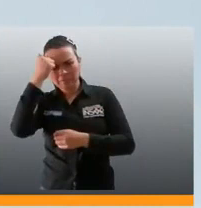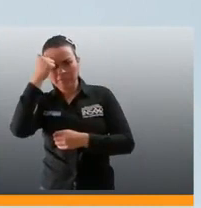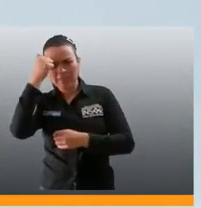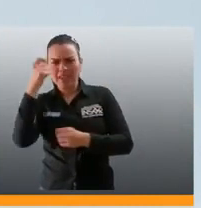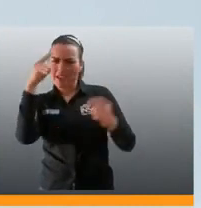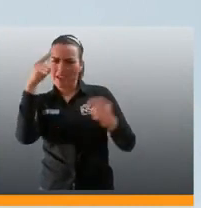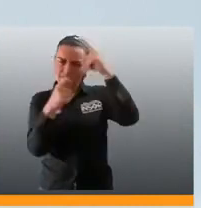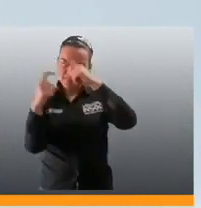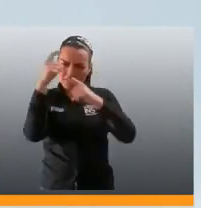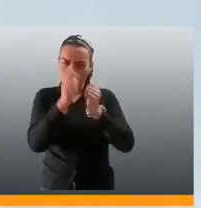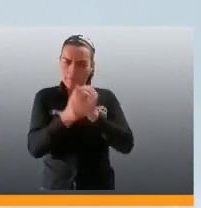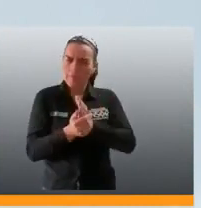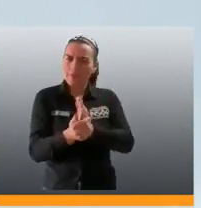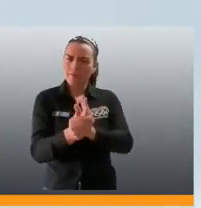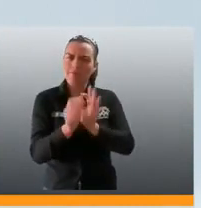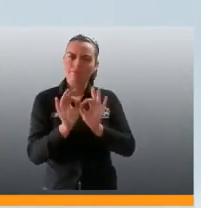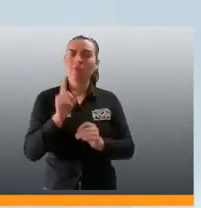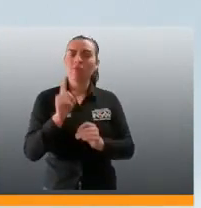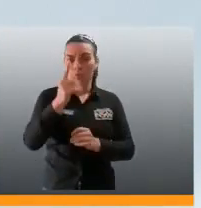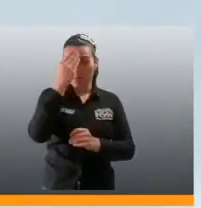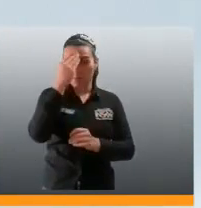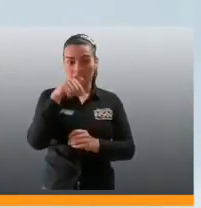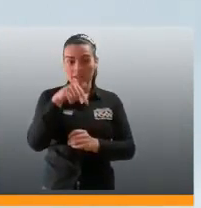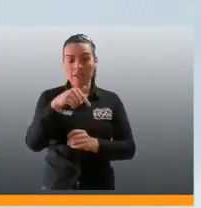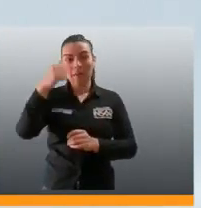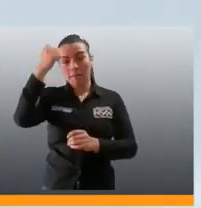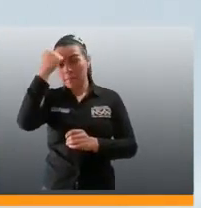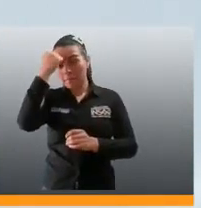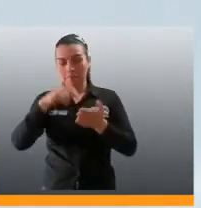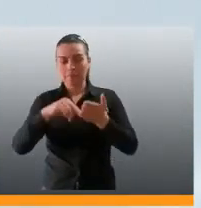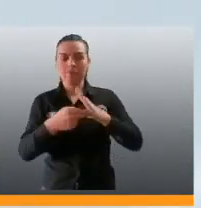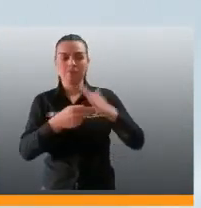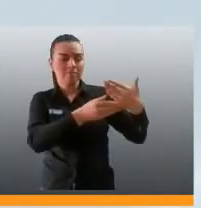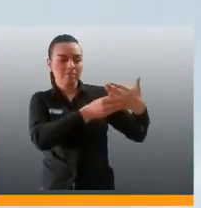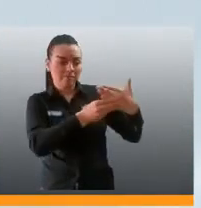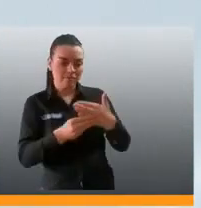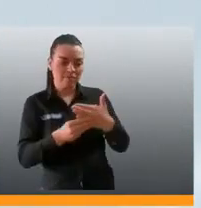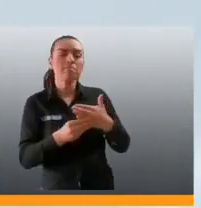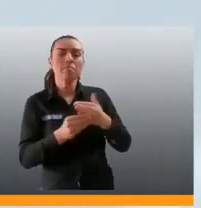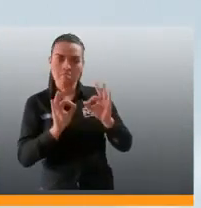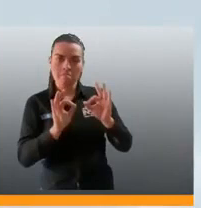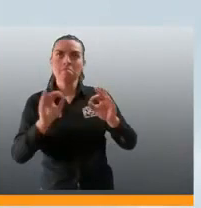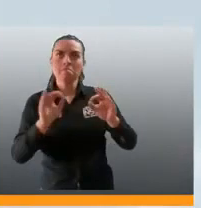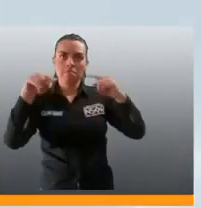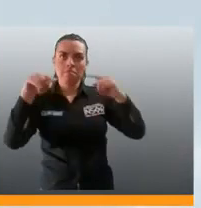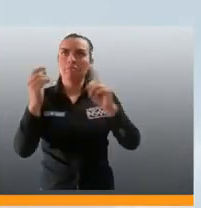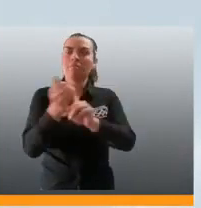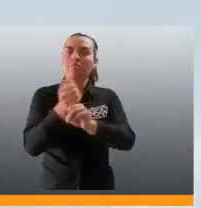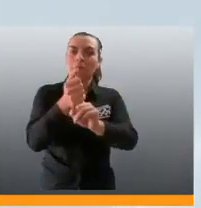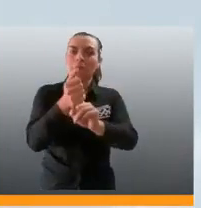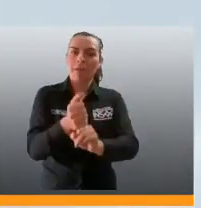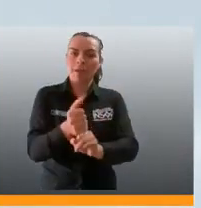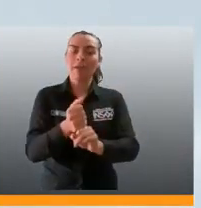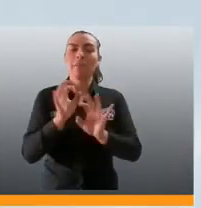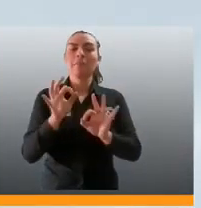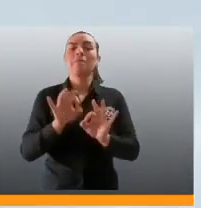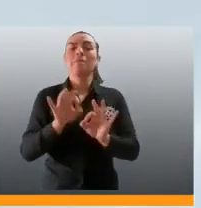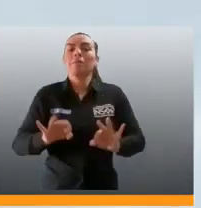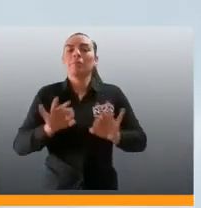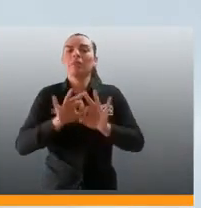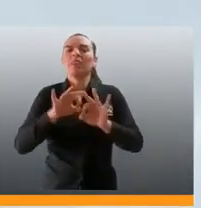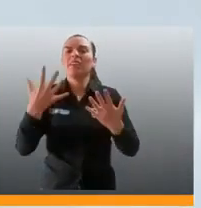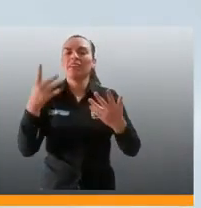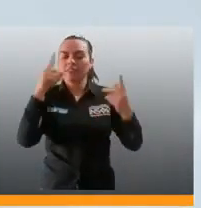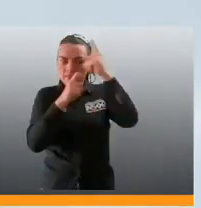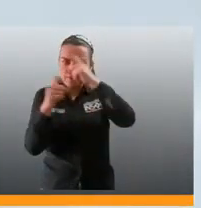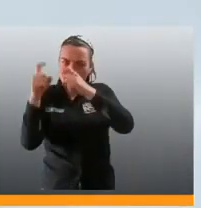las herramientas son un medio que nos ayuda a lograr nuestros objetivos, pero lo más importante es la reflexión pedagógica y el diseño